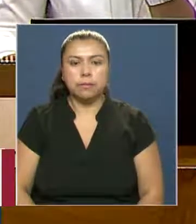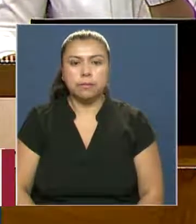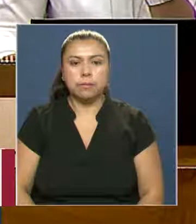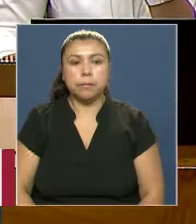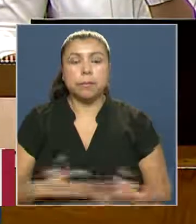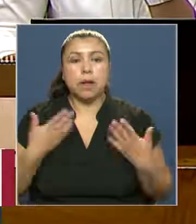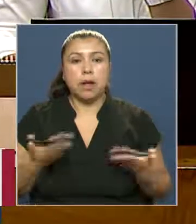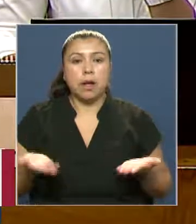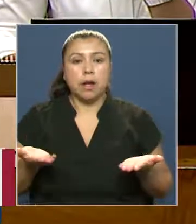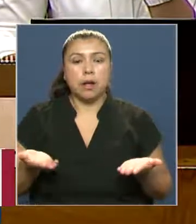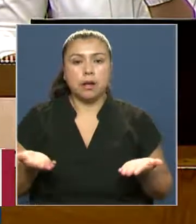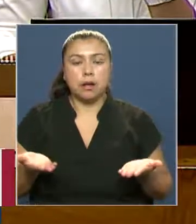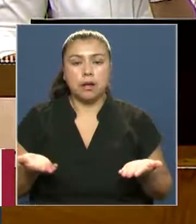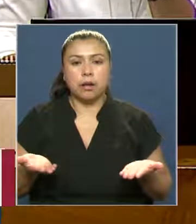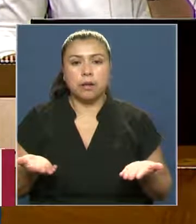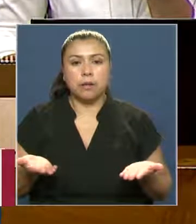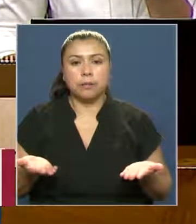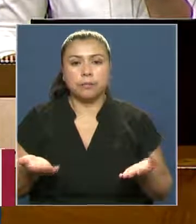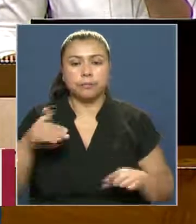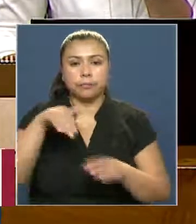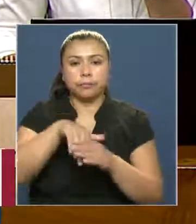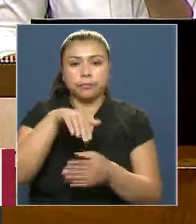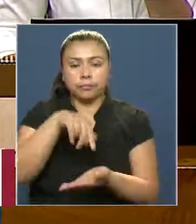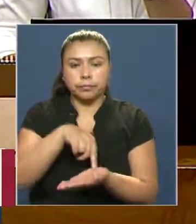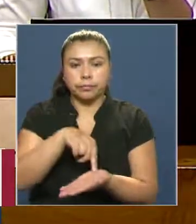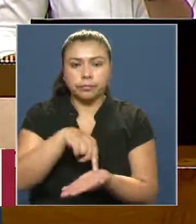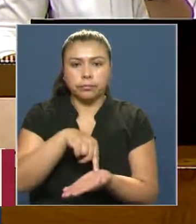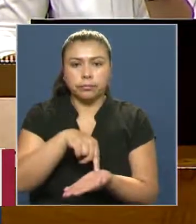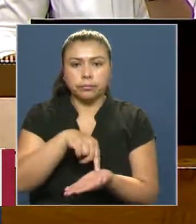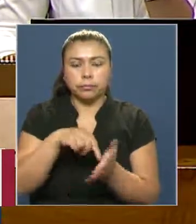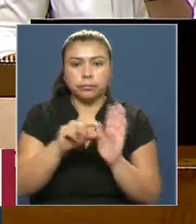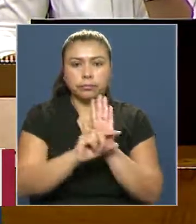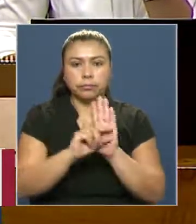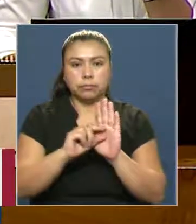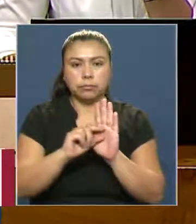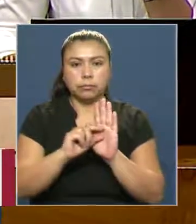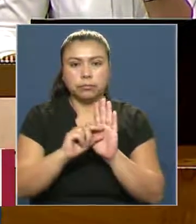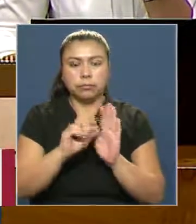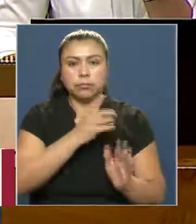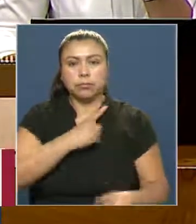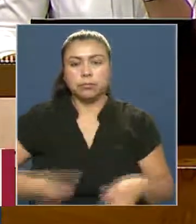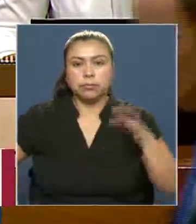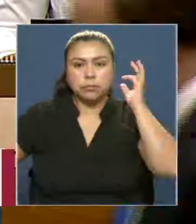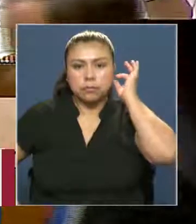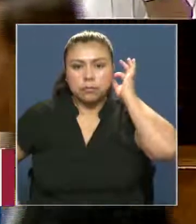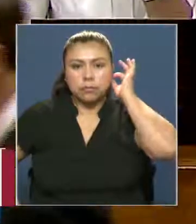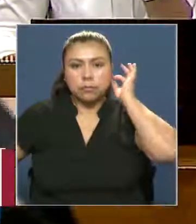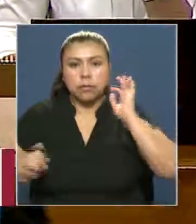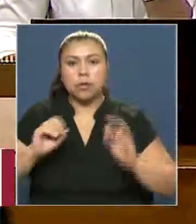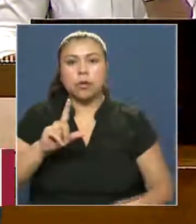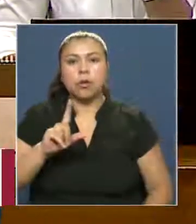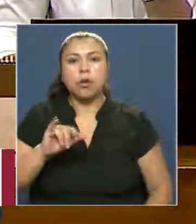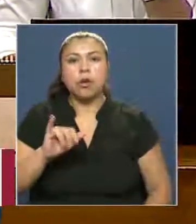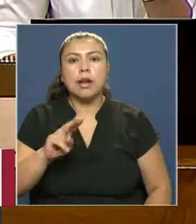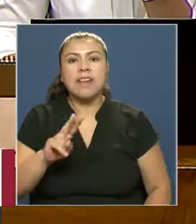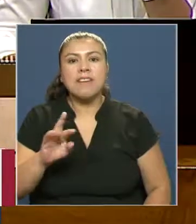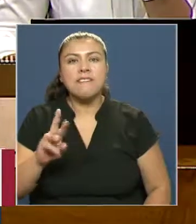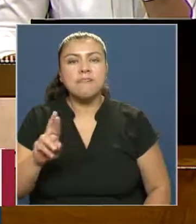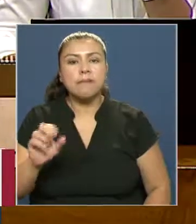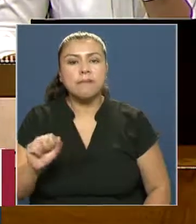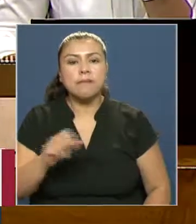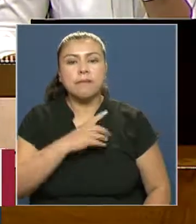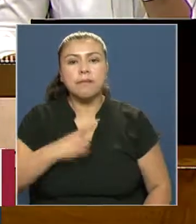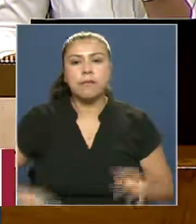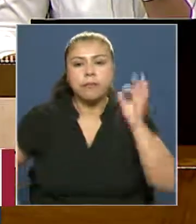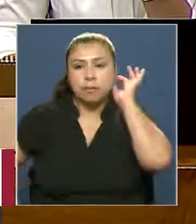Vamos ahora en votación la indicación de la diputada señora Erika Olivera y de la señora